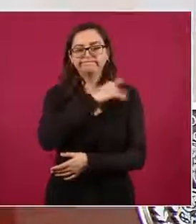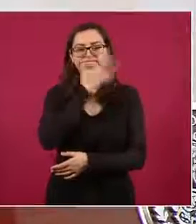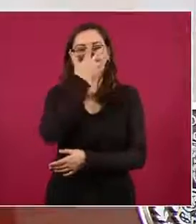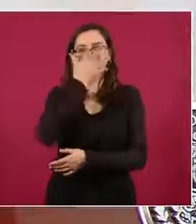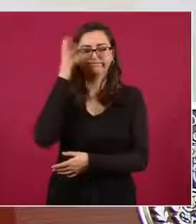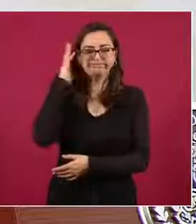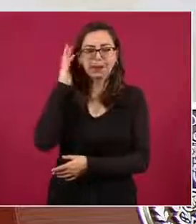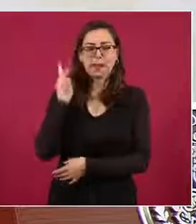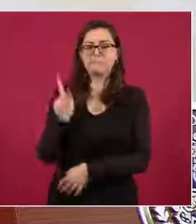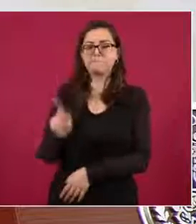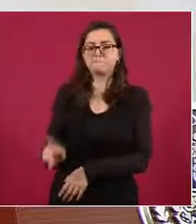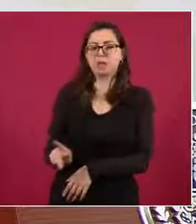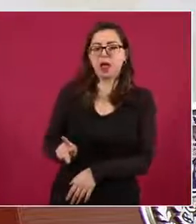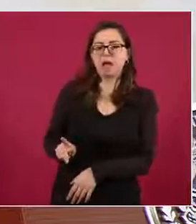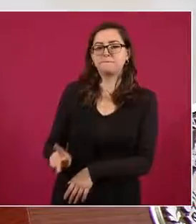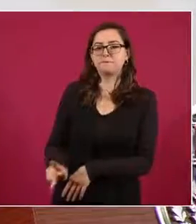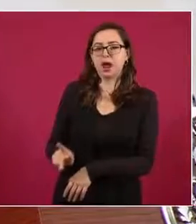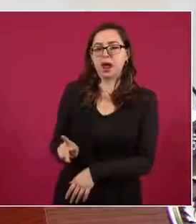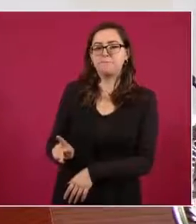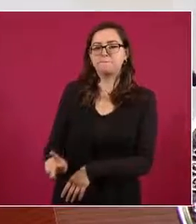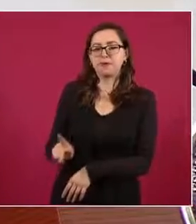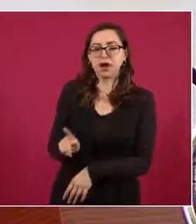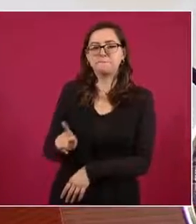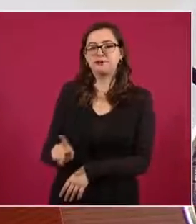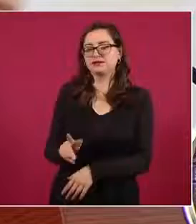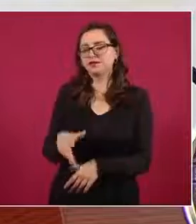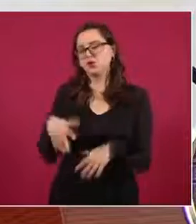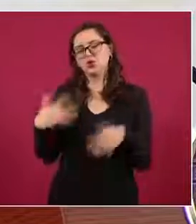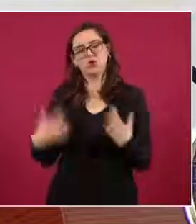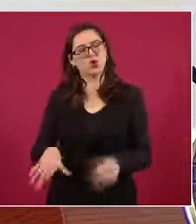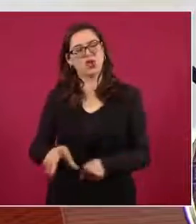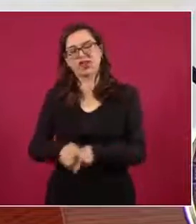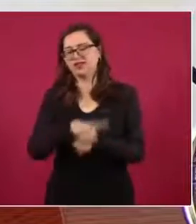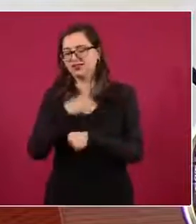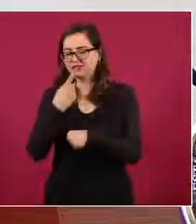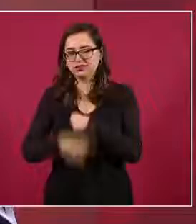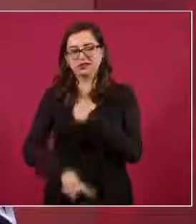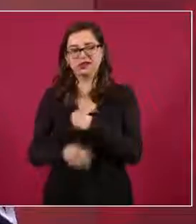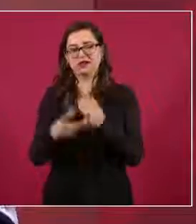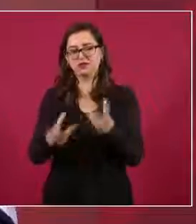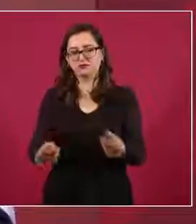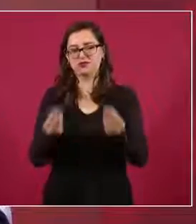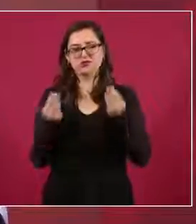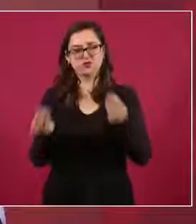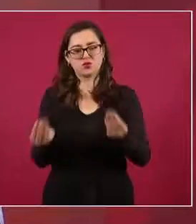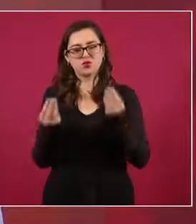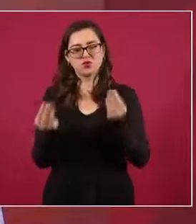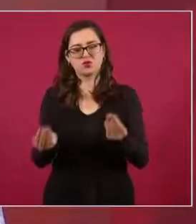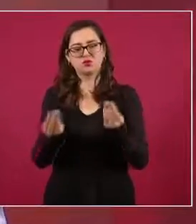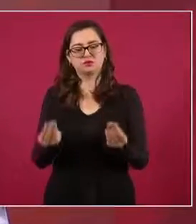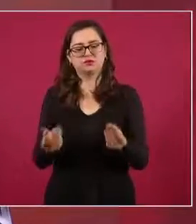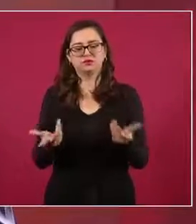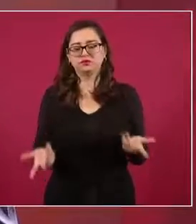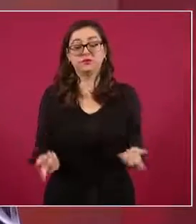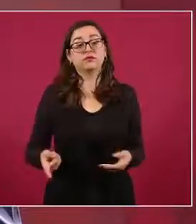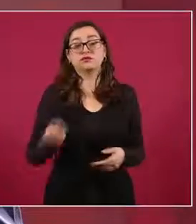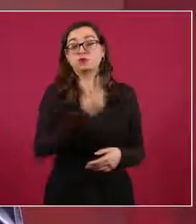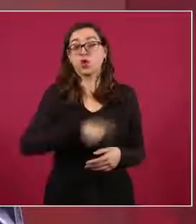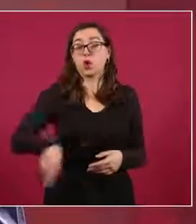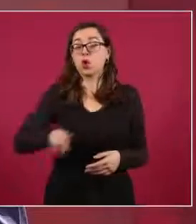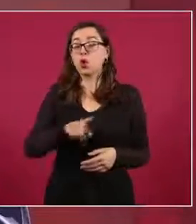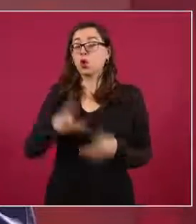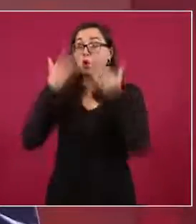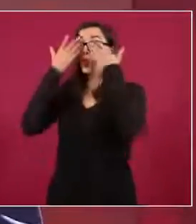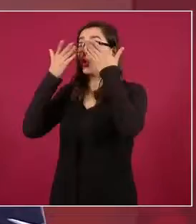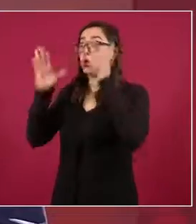que aparentaban ser liberales, progresistas, de avanzada, y eran conservadores